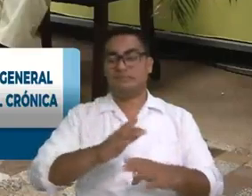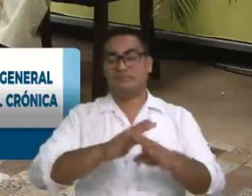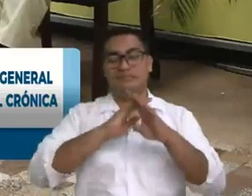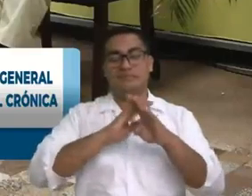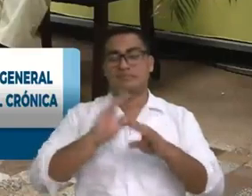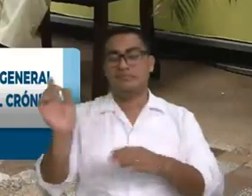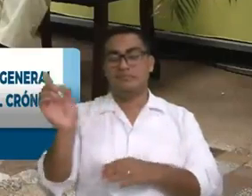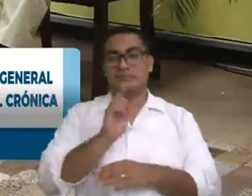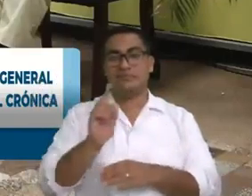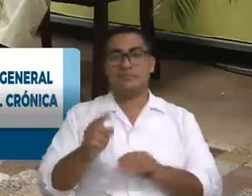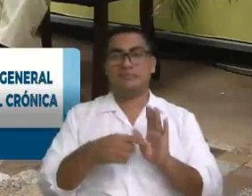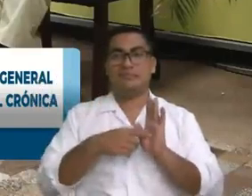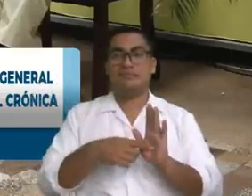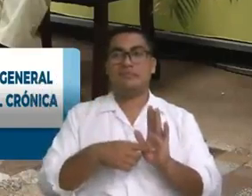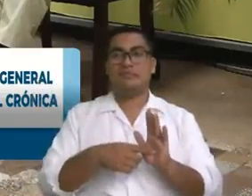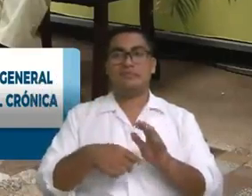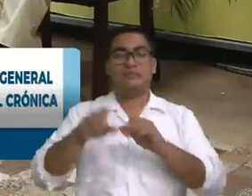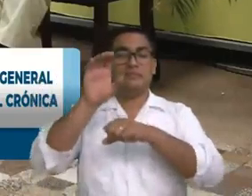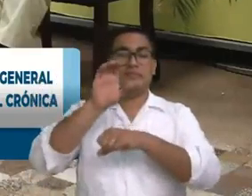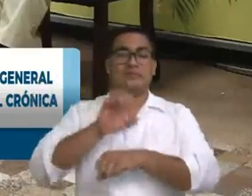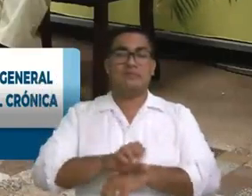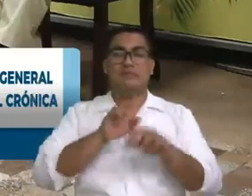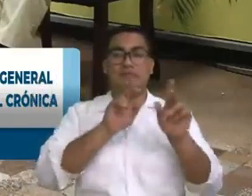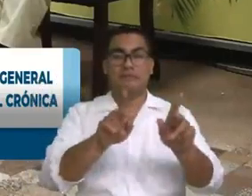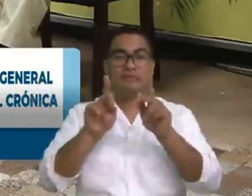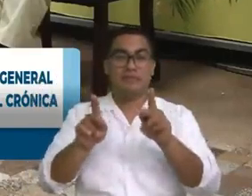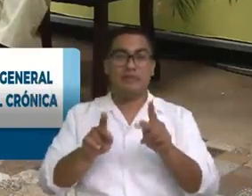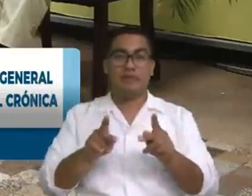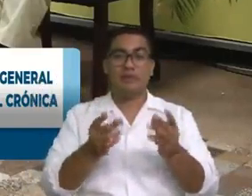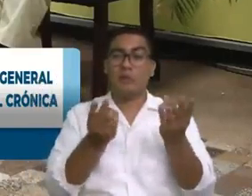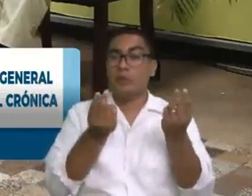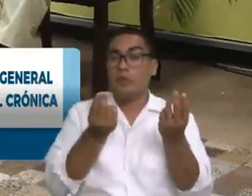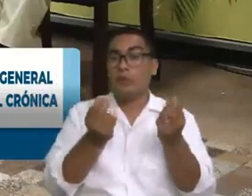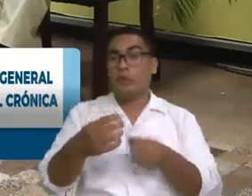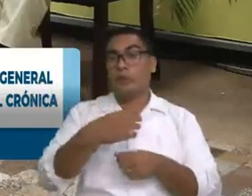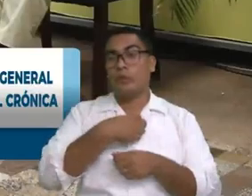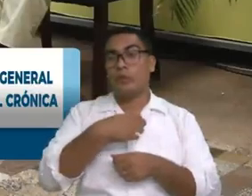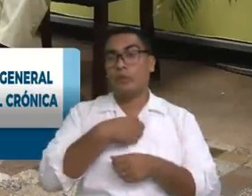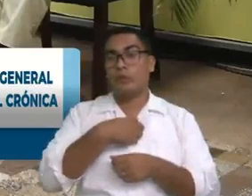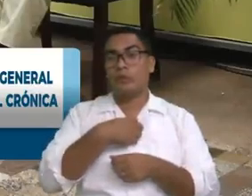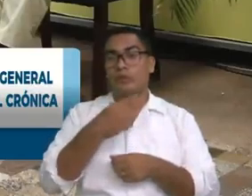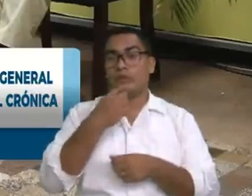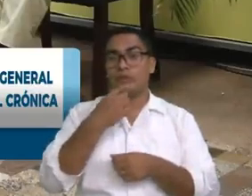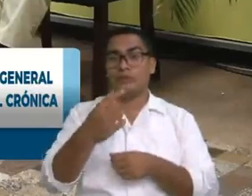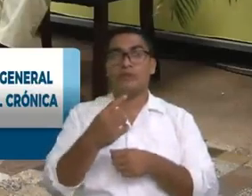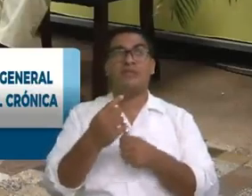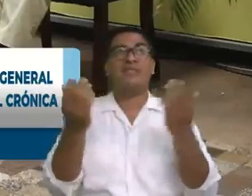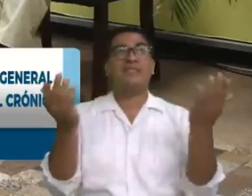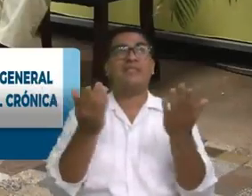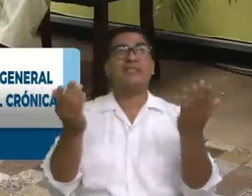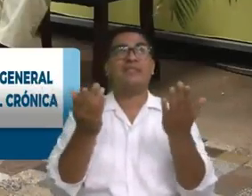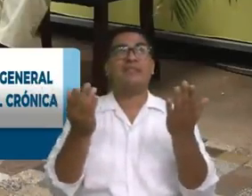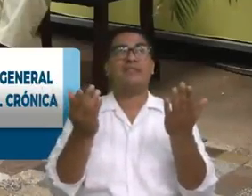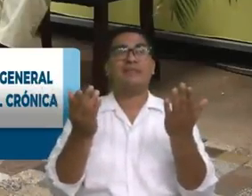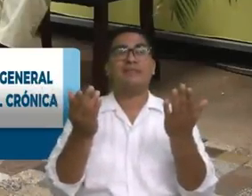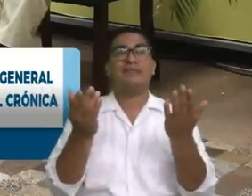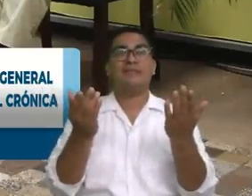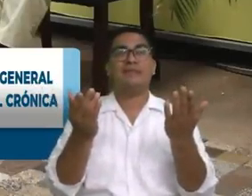¿verdad? Dependiendo de la costumbre que tenga el paciente y la situación económica que tenga, nosotros vamos a darle